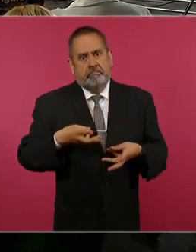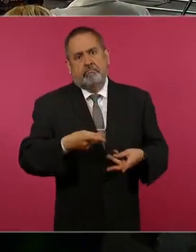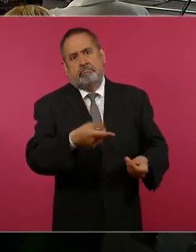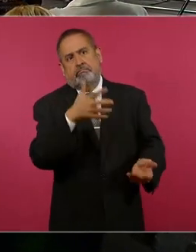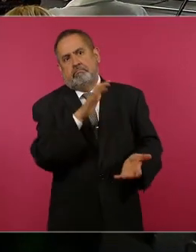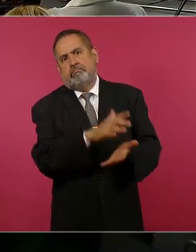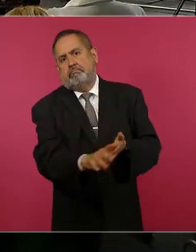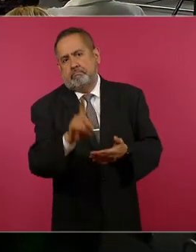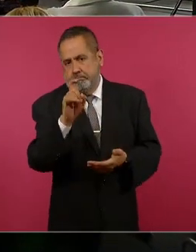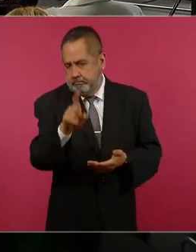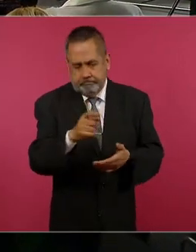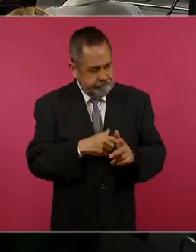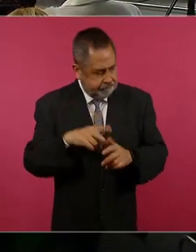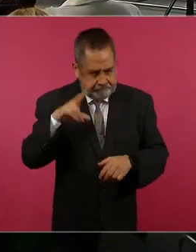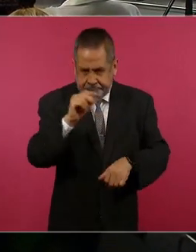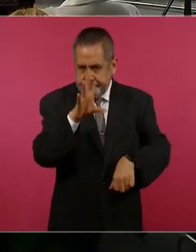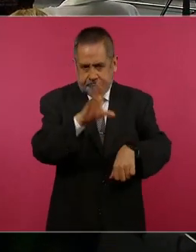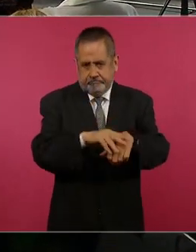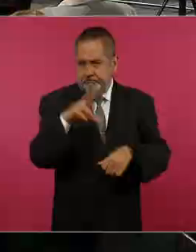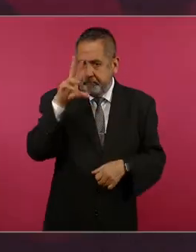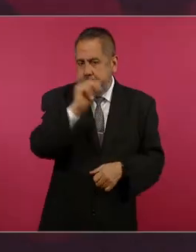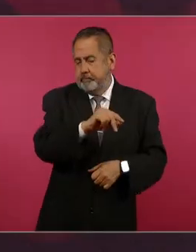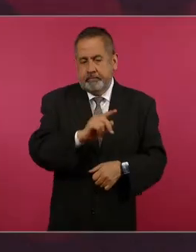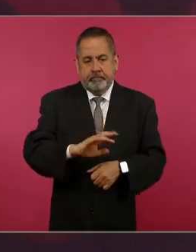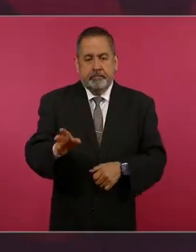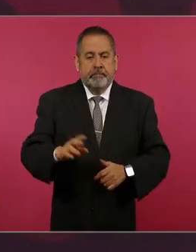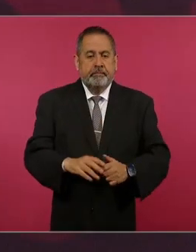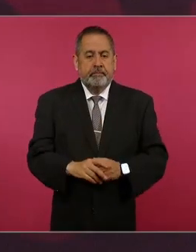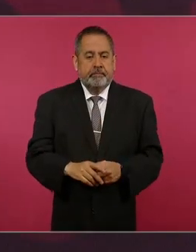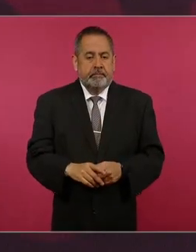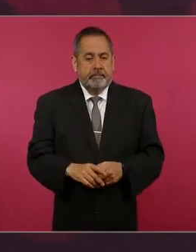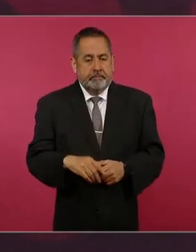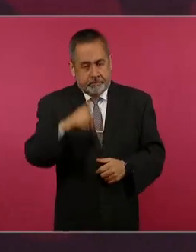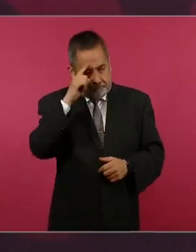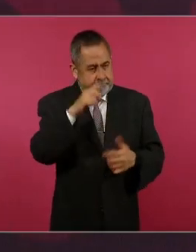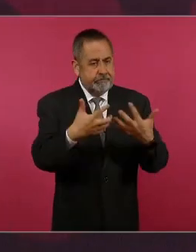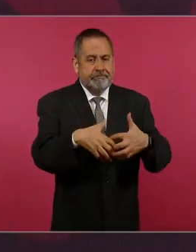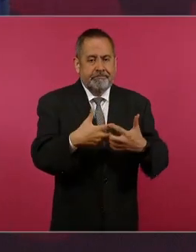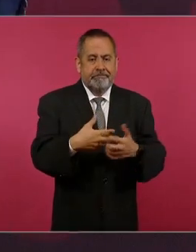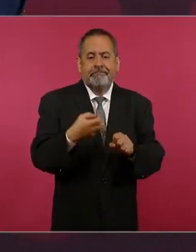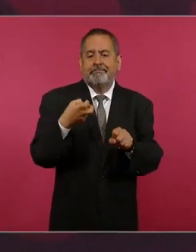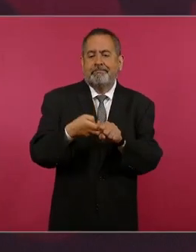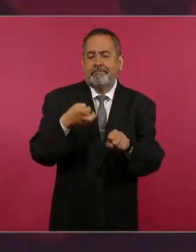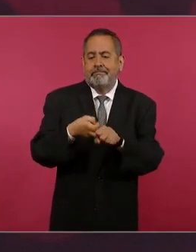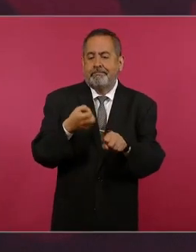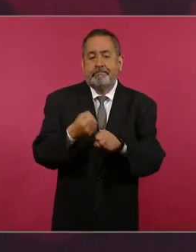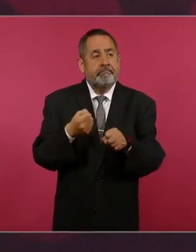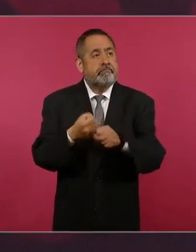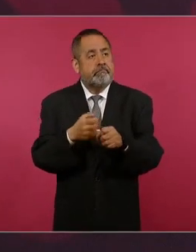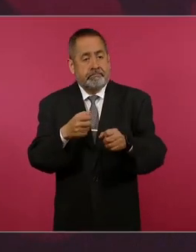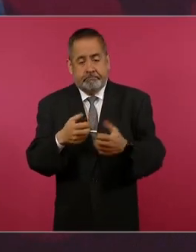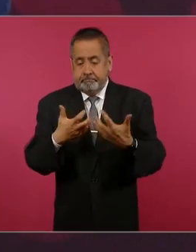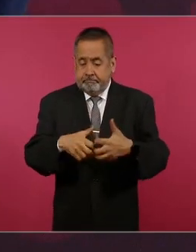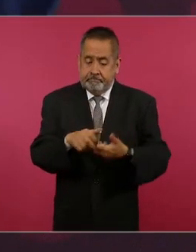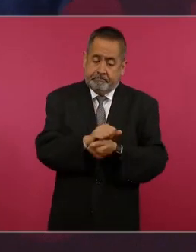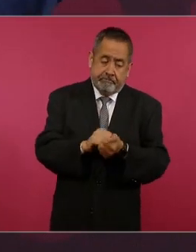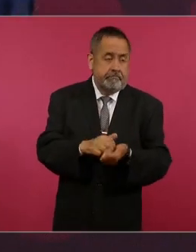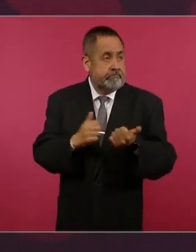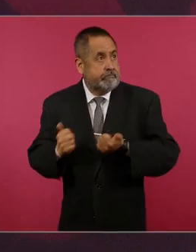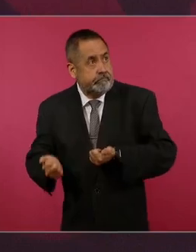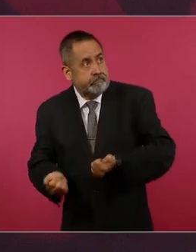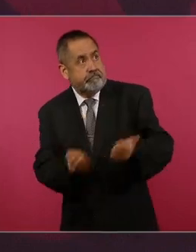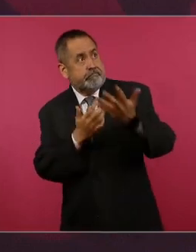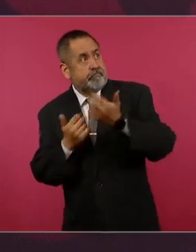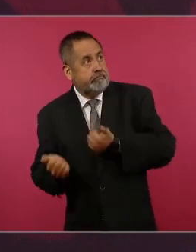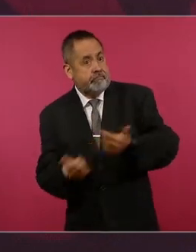para la producción de cerveza que se exporta, porque es exportar